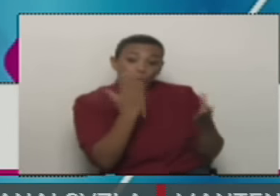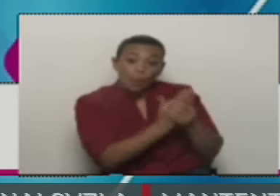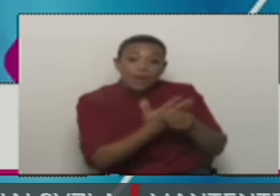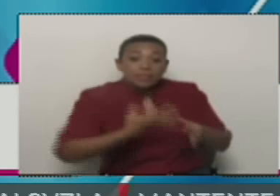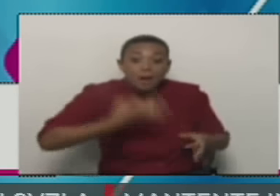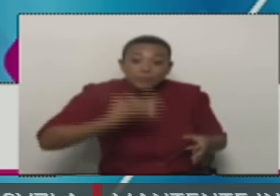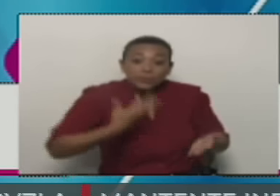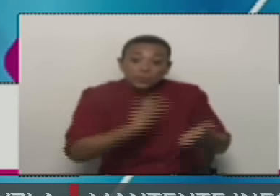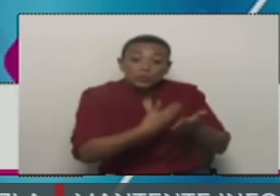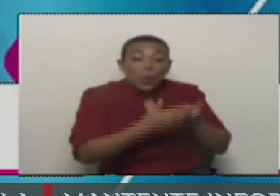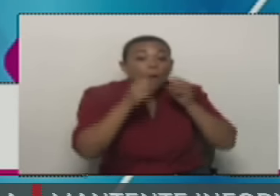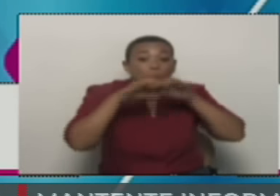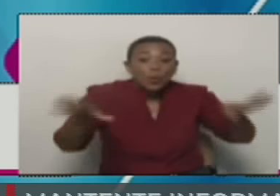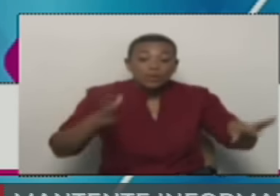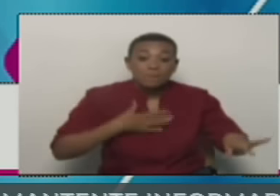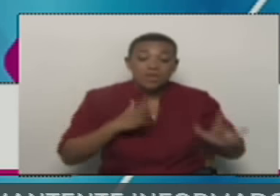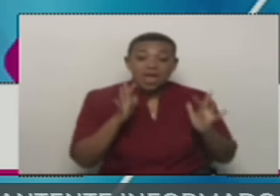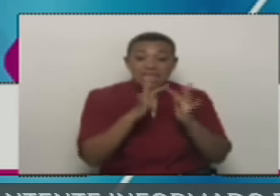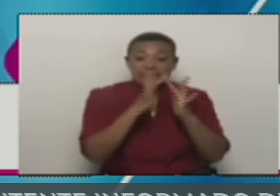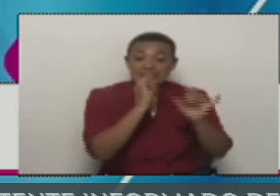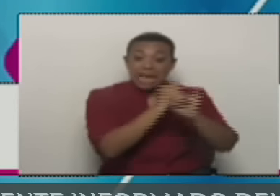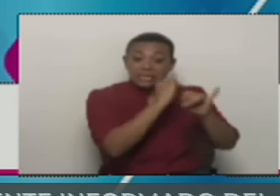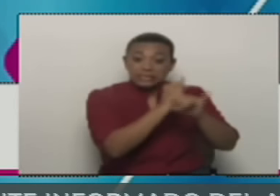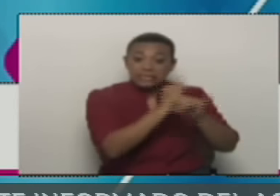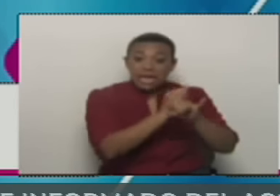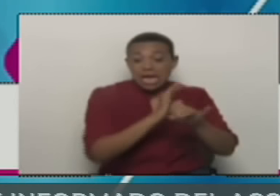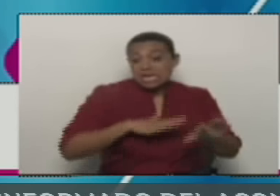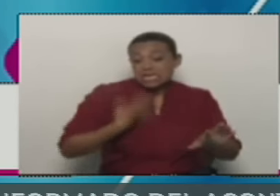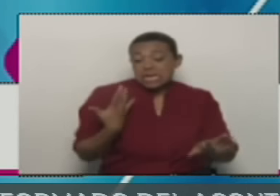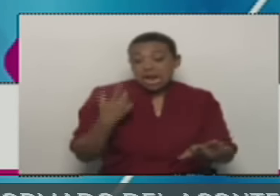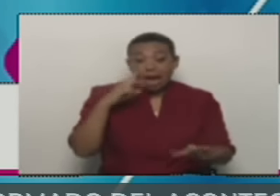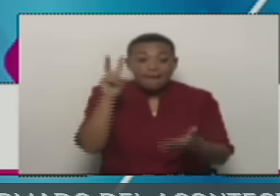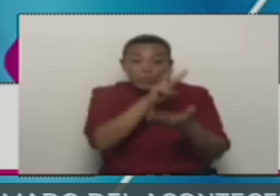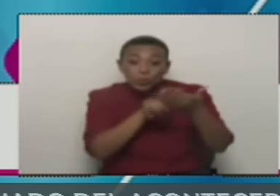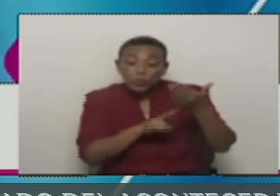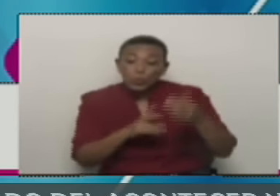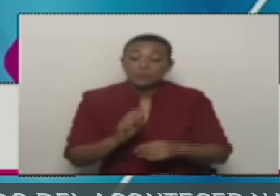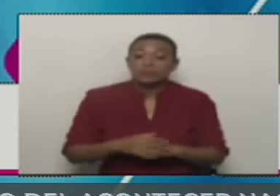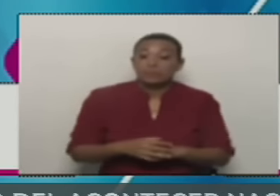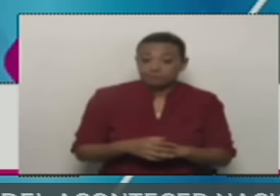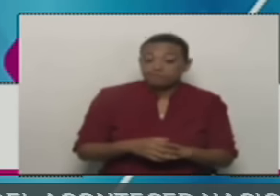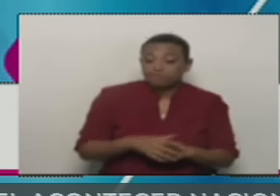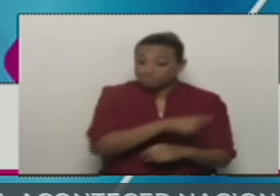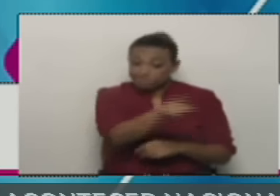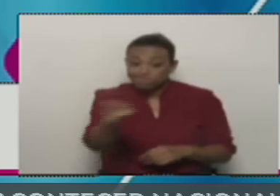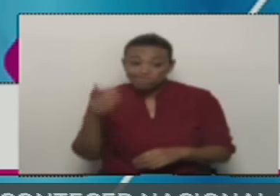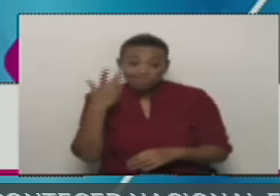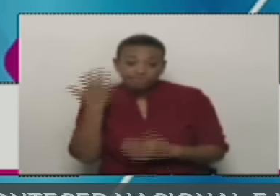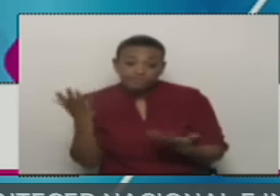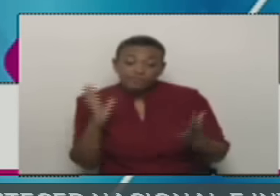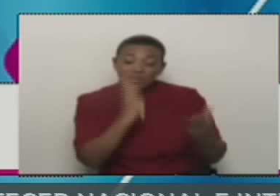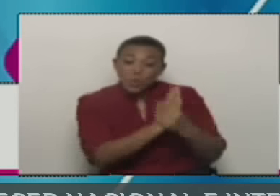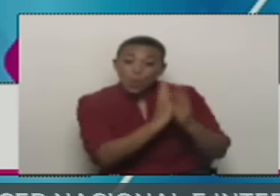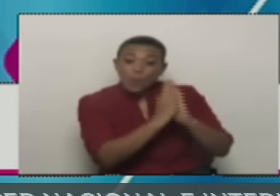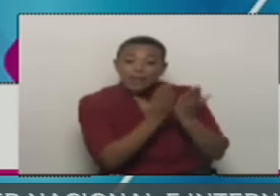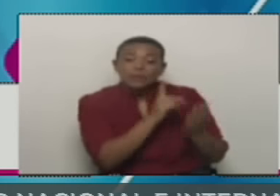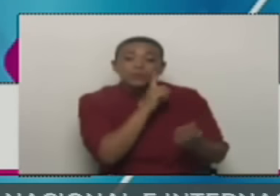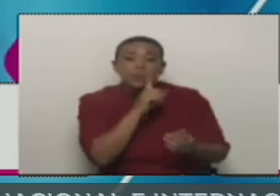bueno, yo lo voy a publicar en mis redes, para todo el que tenga, quiera conocerlo, compañeros, compañeras. El documento se